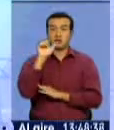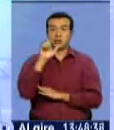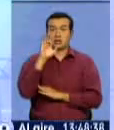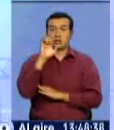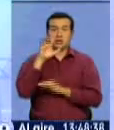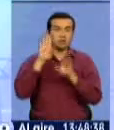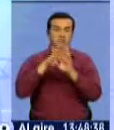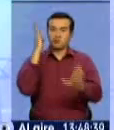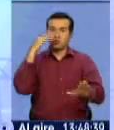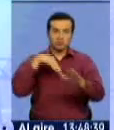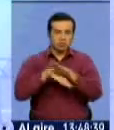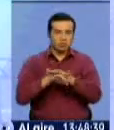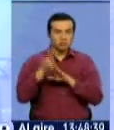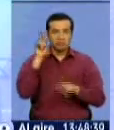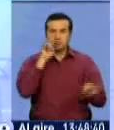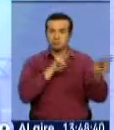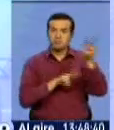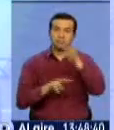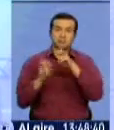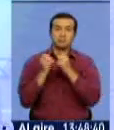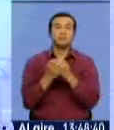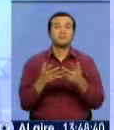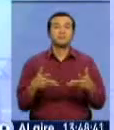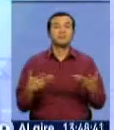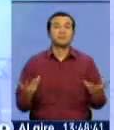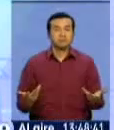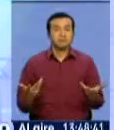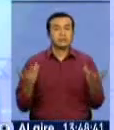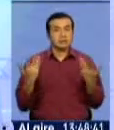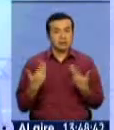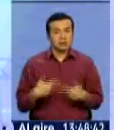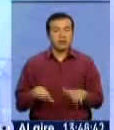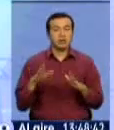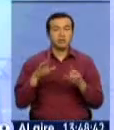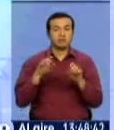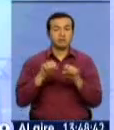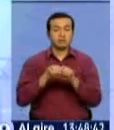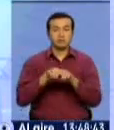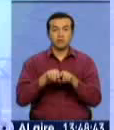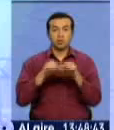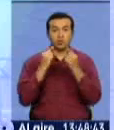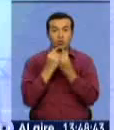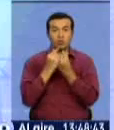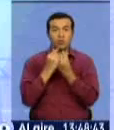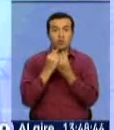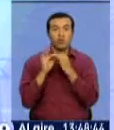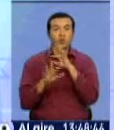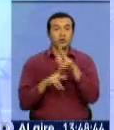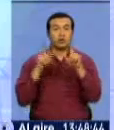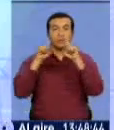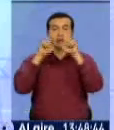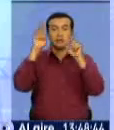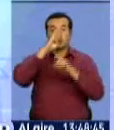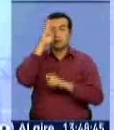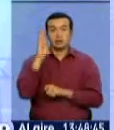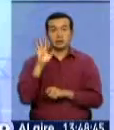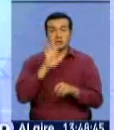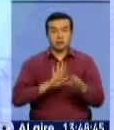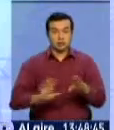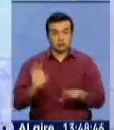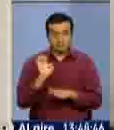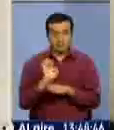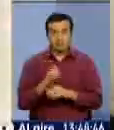las investigaciones por asociación ilícita que surgen luego de destapar la red de corrupción de la empresa brasileña en nuestro país.